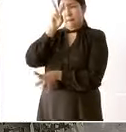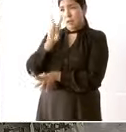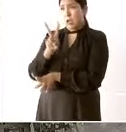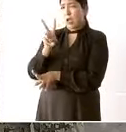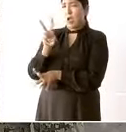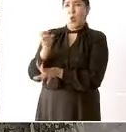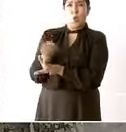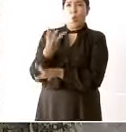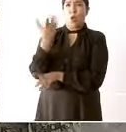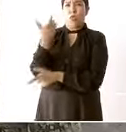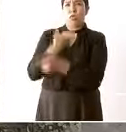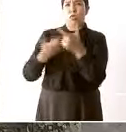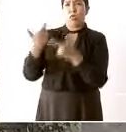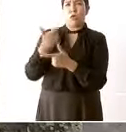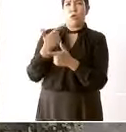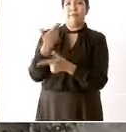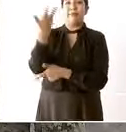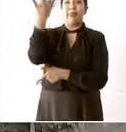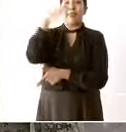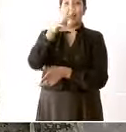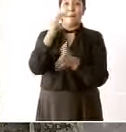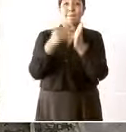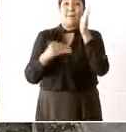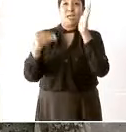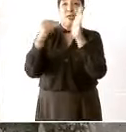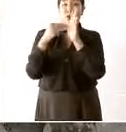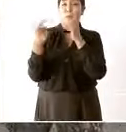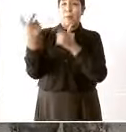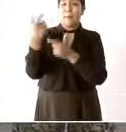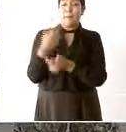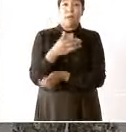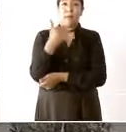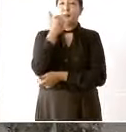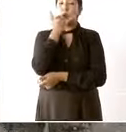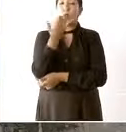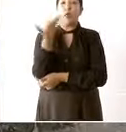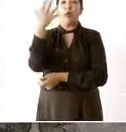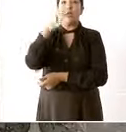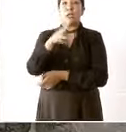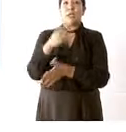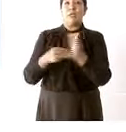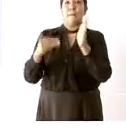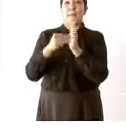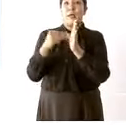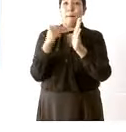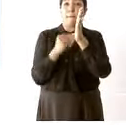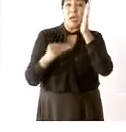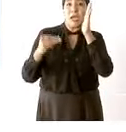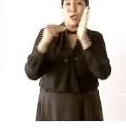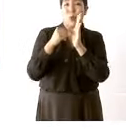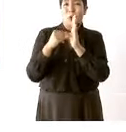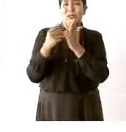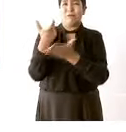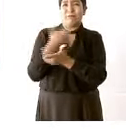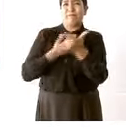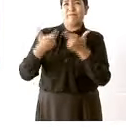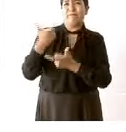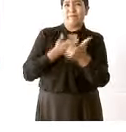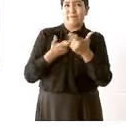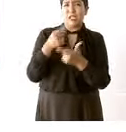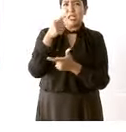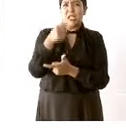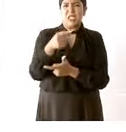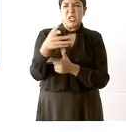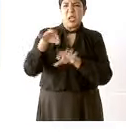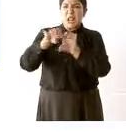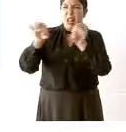inversión aproximada de 10 millones de pesos, de 10 mil millones de pesos. Y la adquisición de equipamiento ferroviario y desarrollo